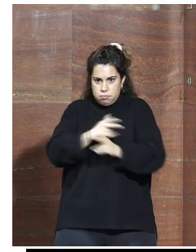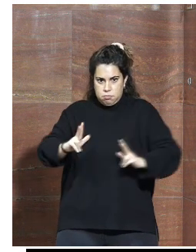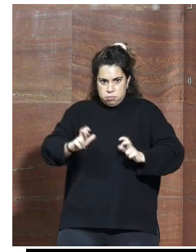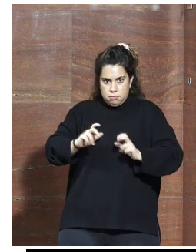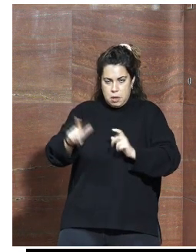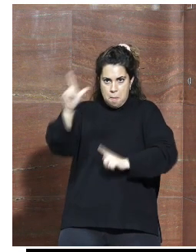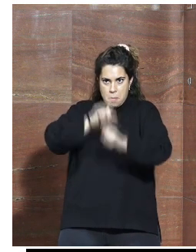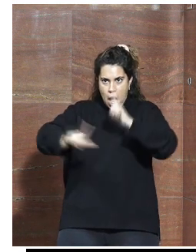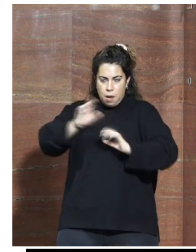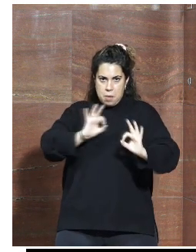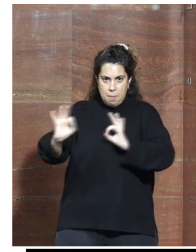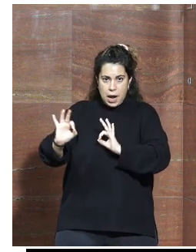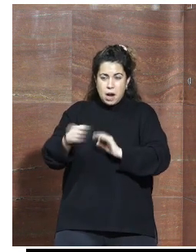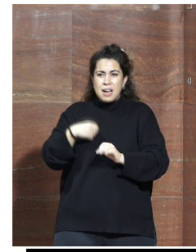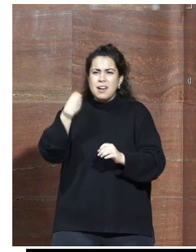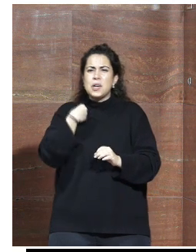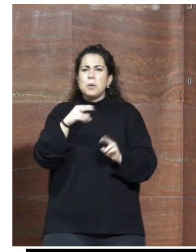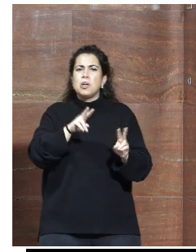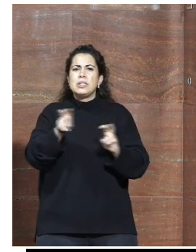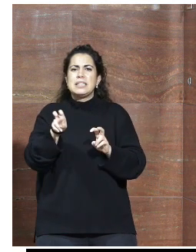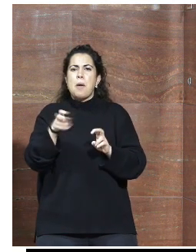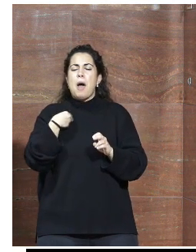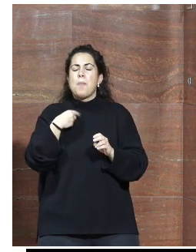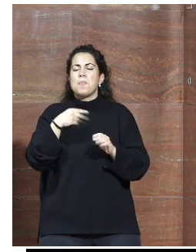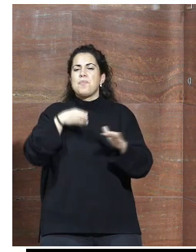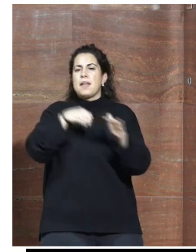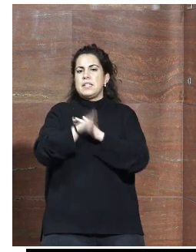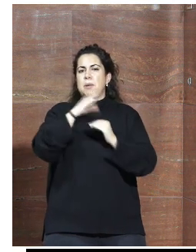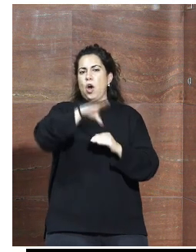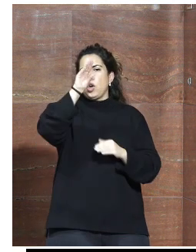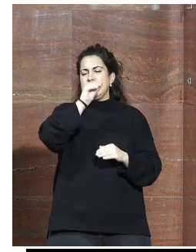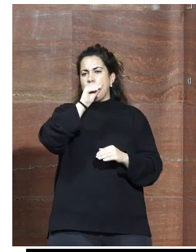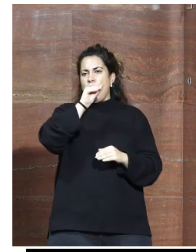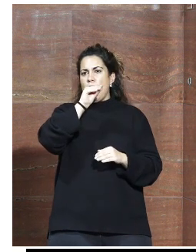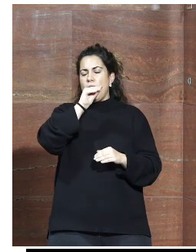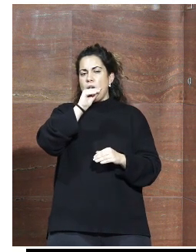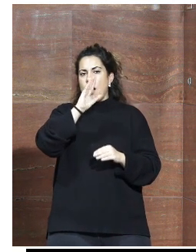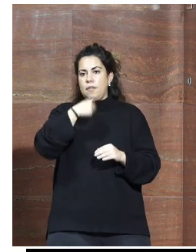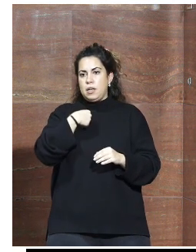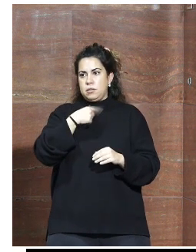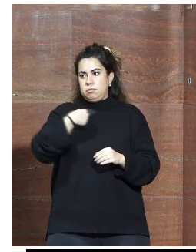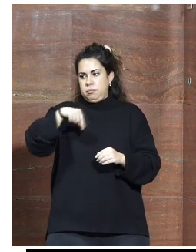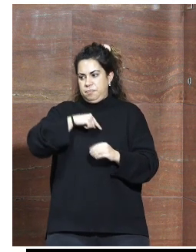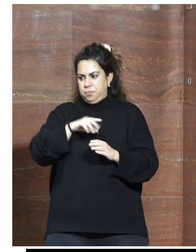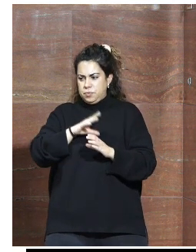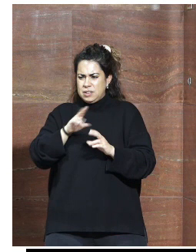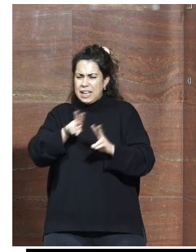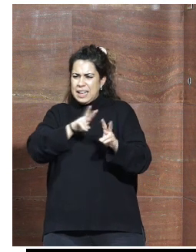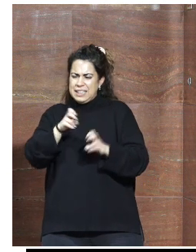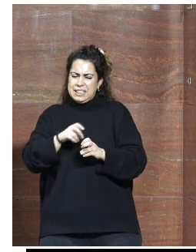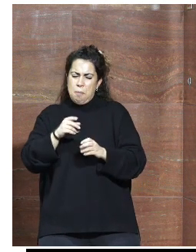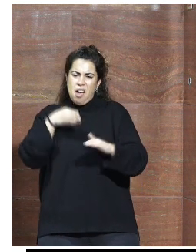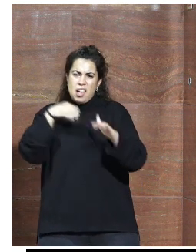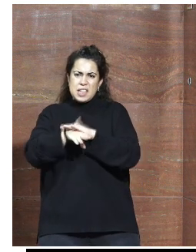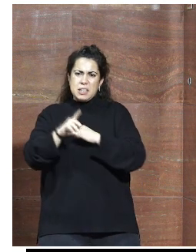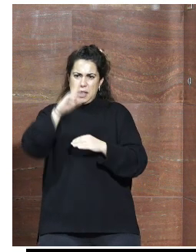estamos hablando de accesibilidad cognitiva, nosotros venimos del mundo de la discapacidad intelectual, pero una de las cosas que hemos aprendido